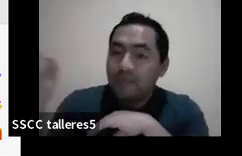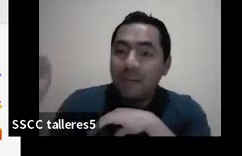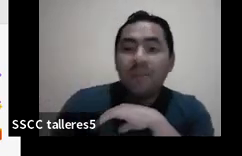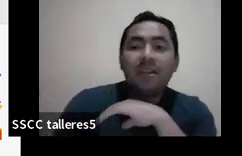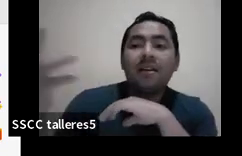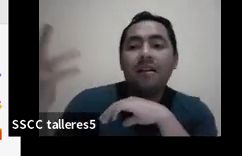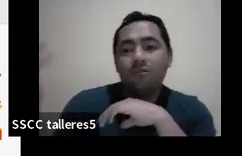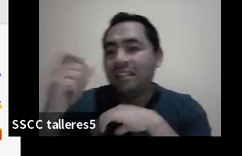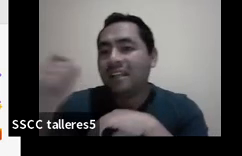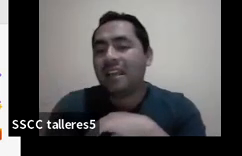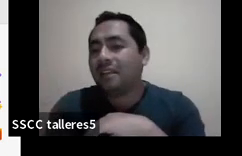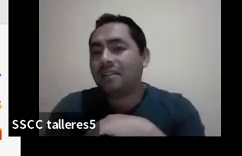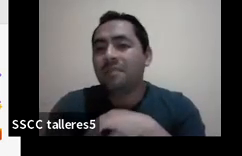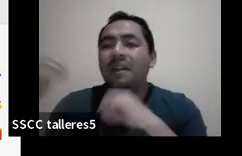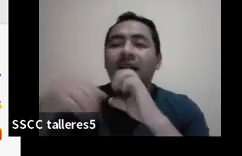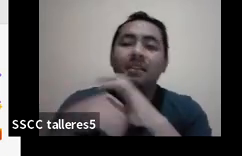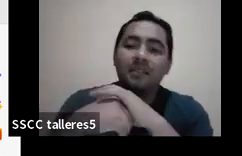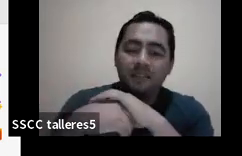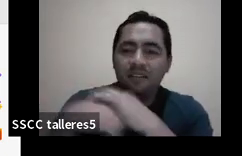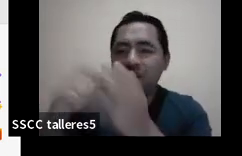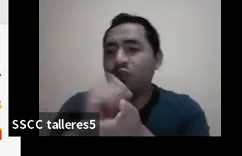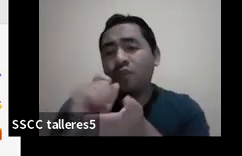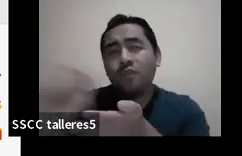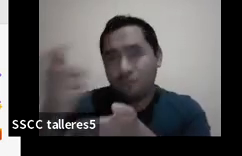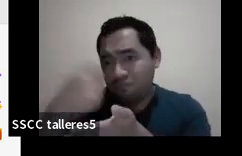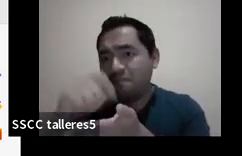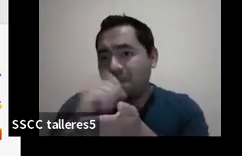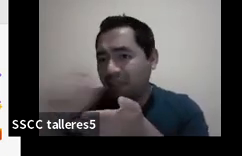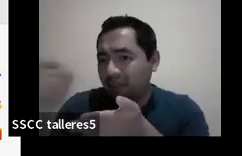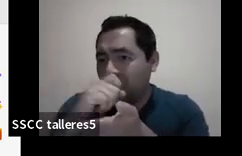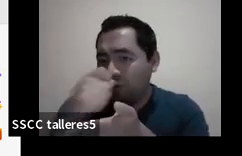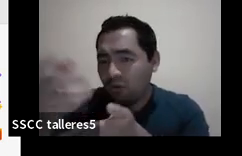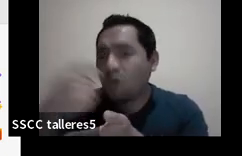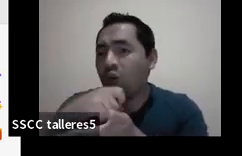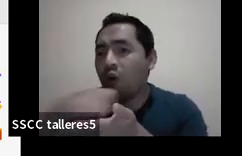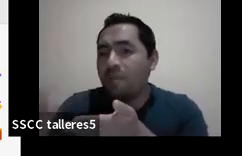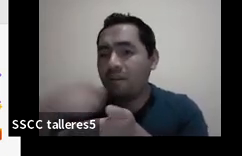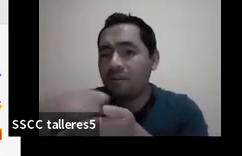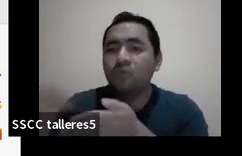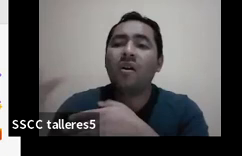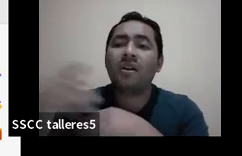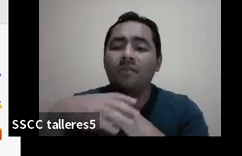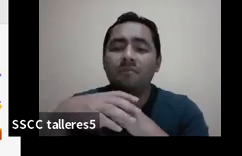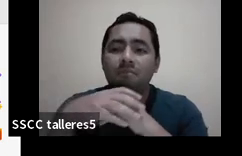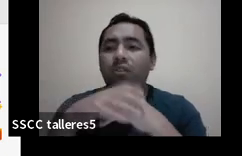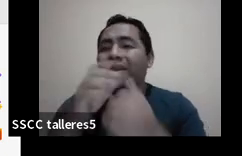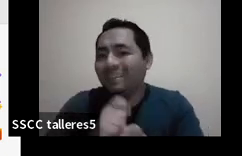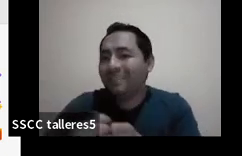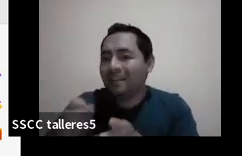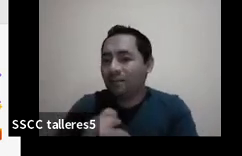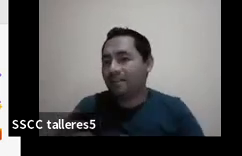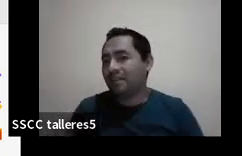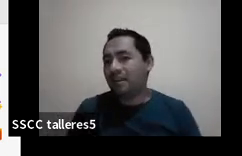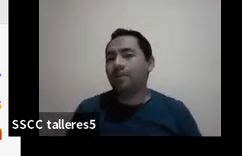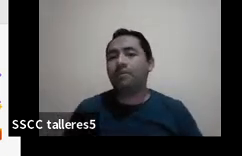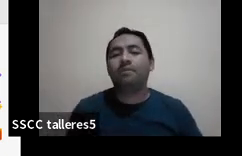profesor escribe en la pizarra una tarea quizás para la casa, el niño sordo lo copia en su cuaderno, pero no